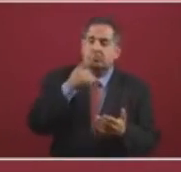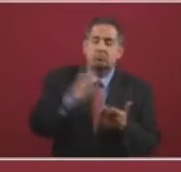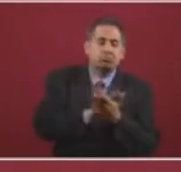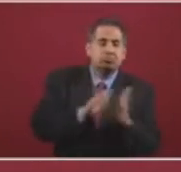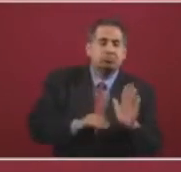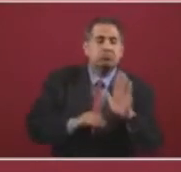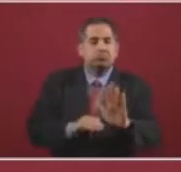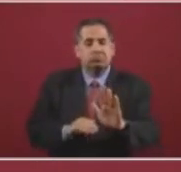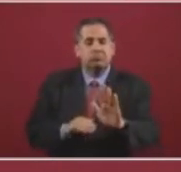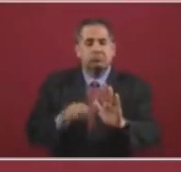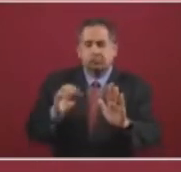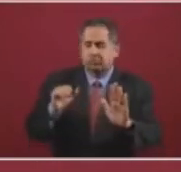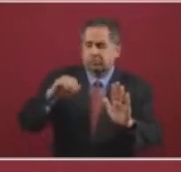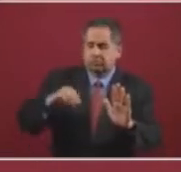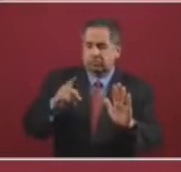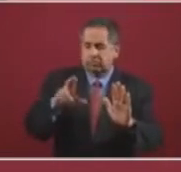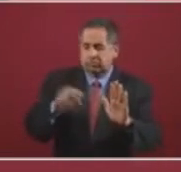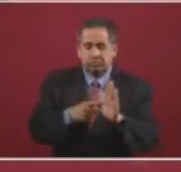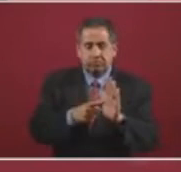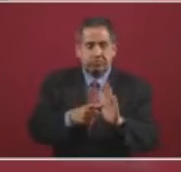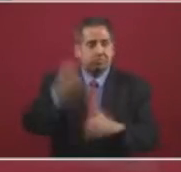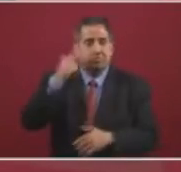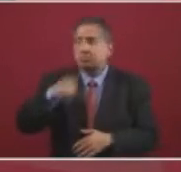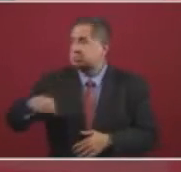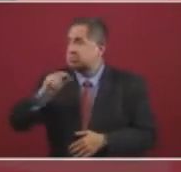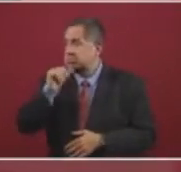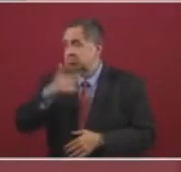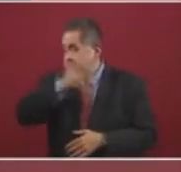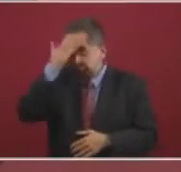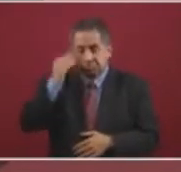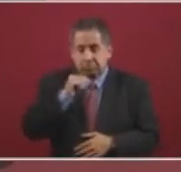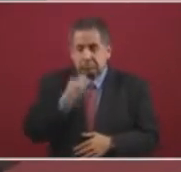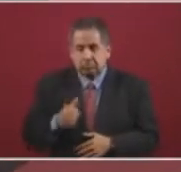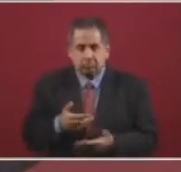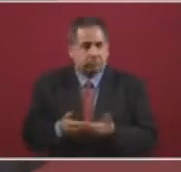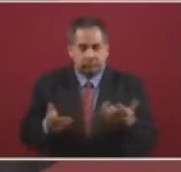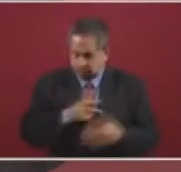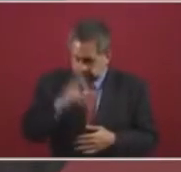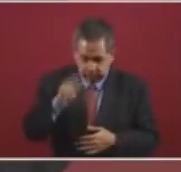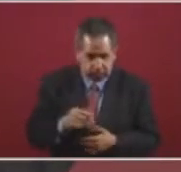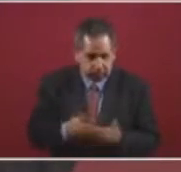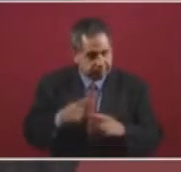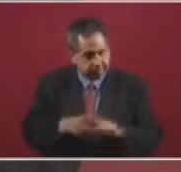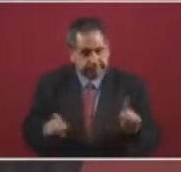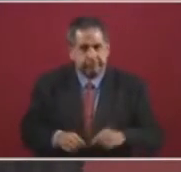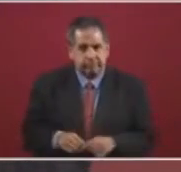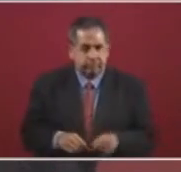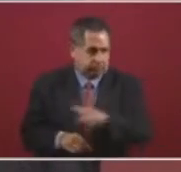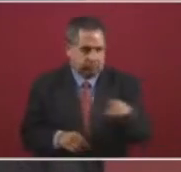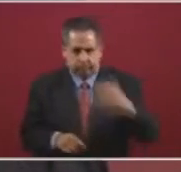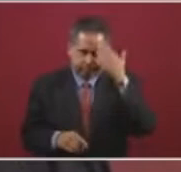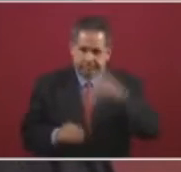¿no?, otorgar un amparo y nadie lo sabía. Ahora no, ahora, bueno,